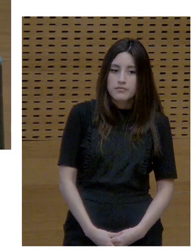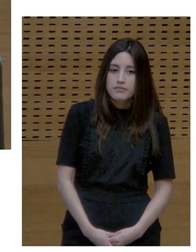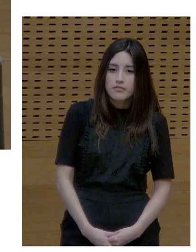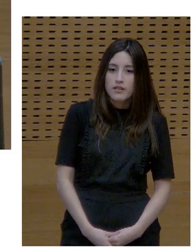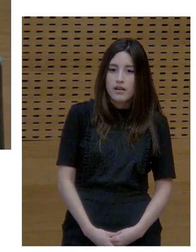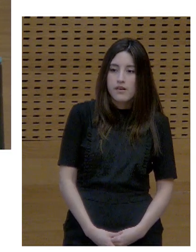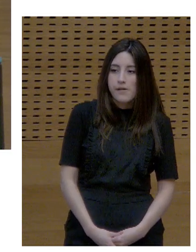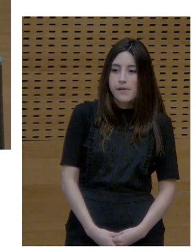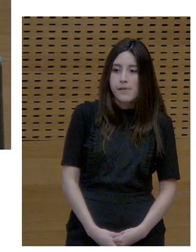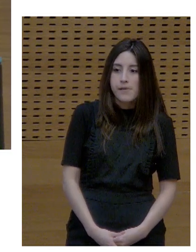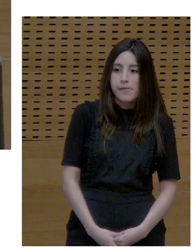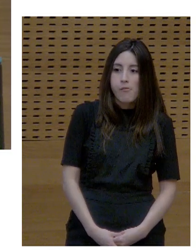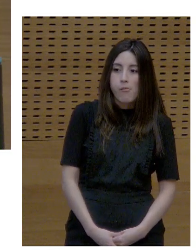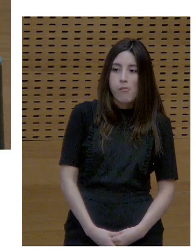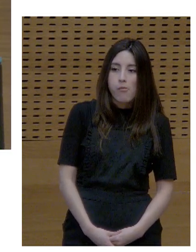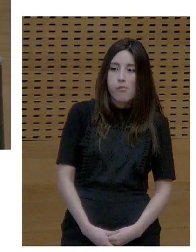Josu.